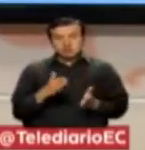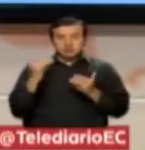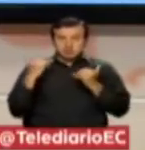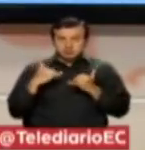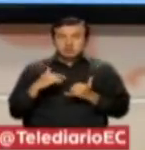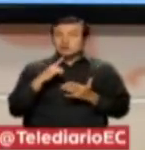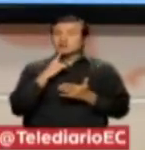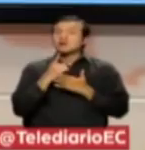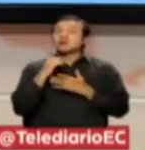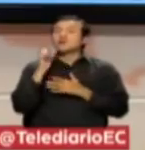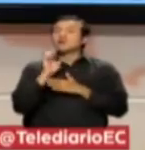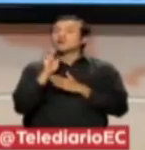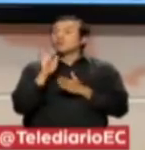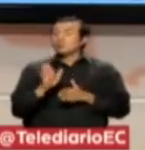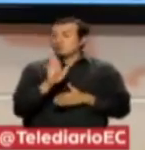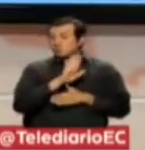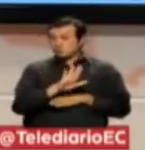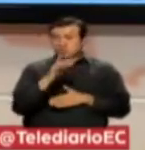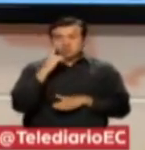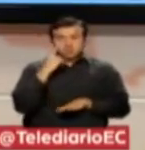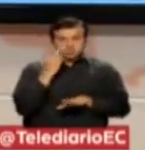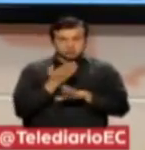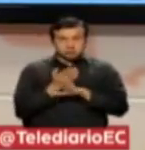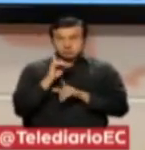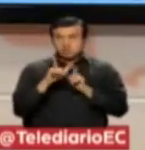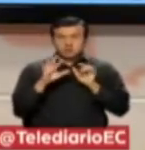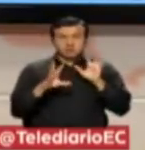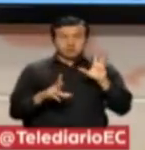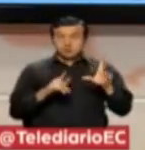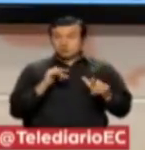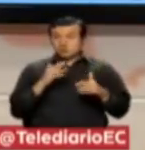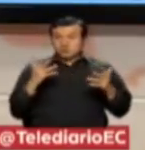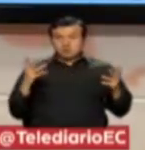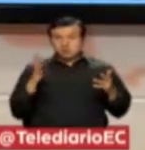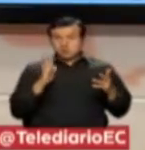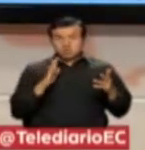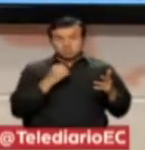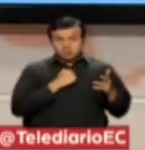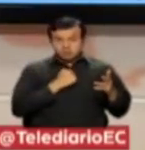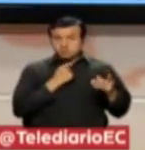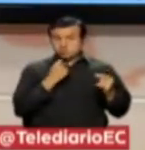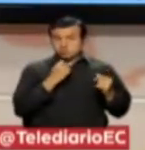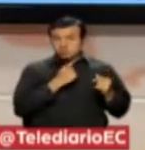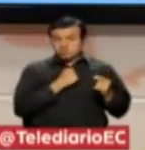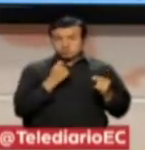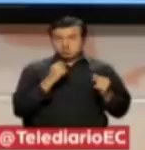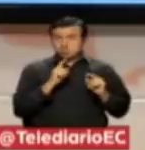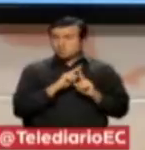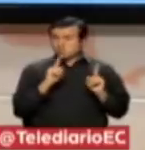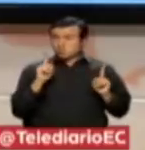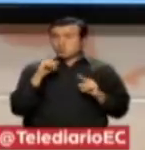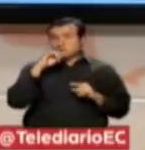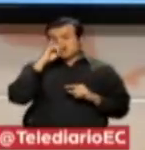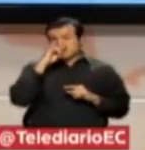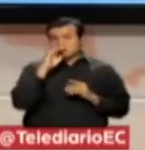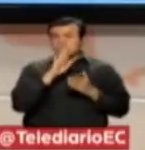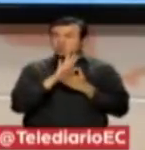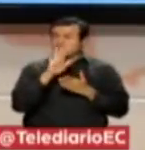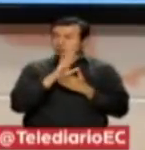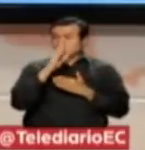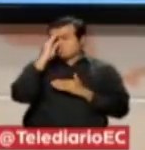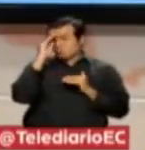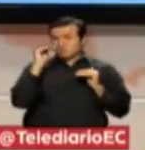trata es de que los ecuatorianos se den cuenta que los que se roban la plata de nosotros, nuestra, la plata que permitiría que los niños tengan una buena